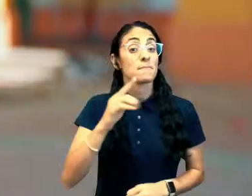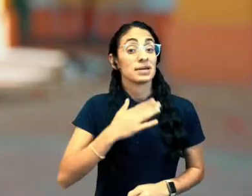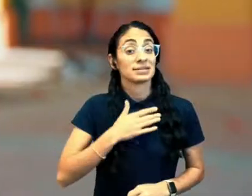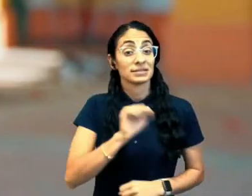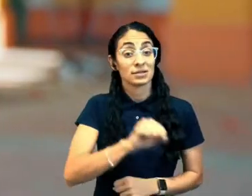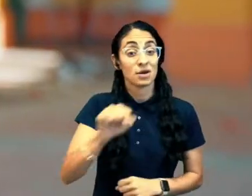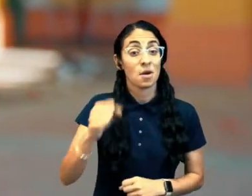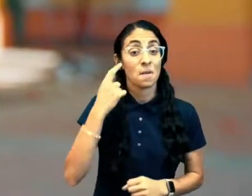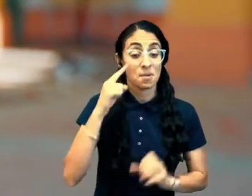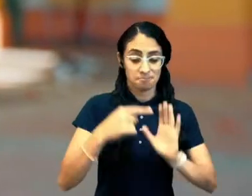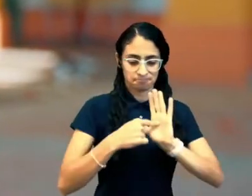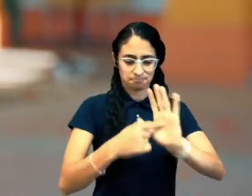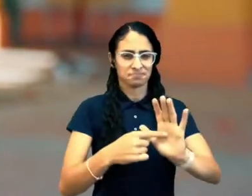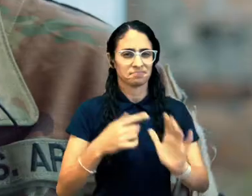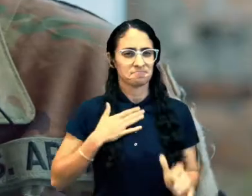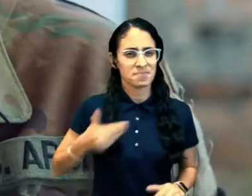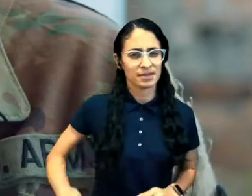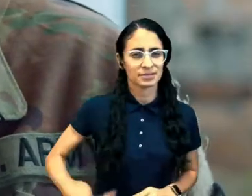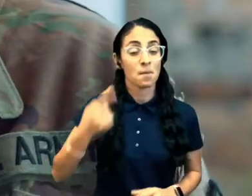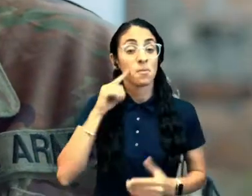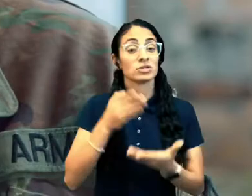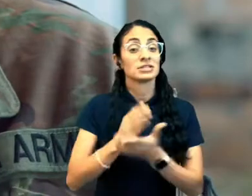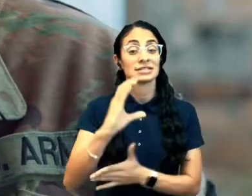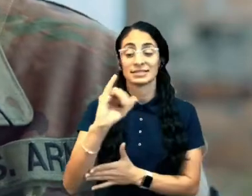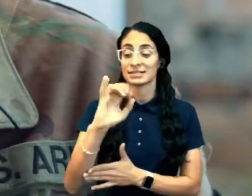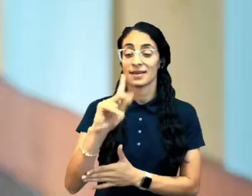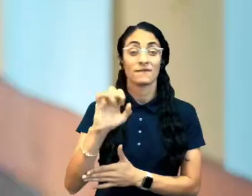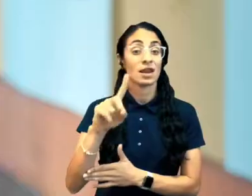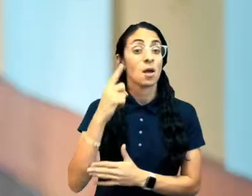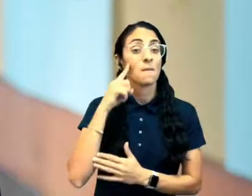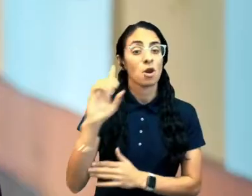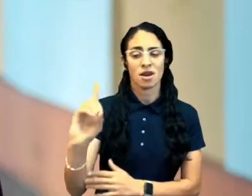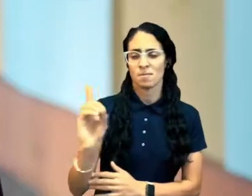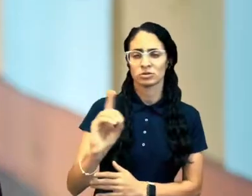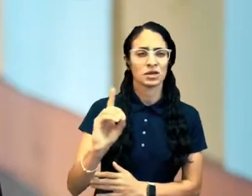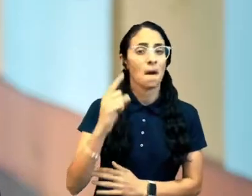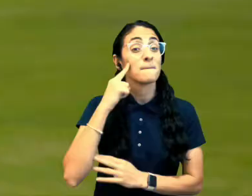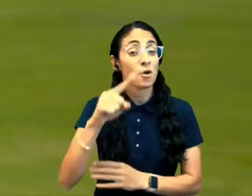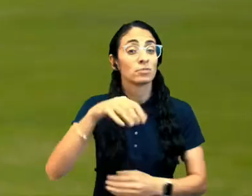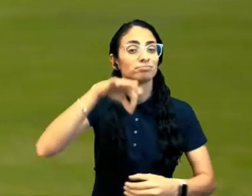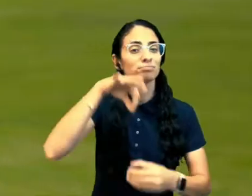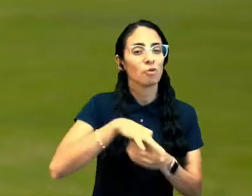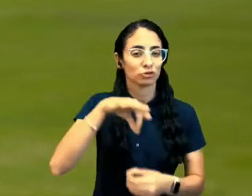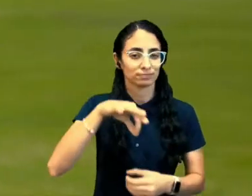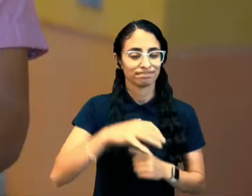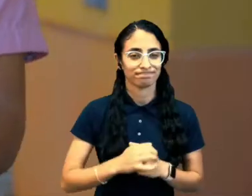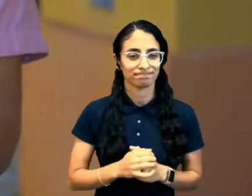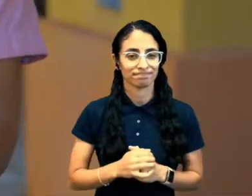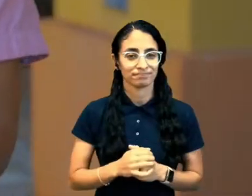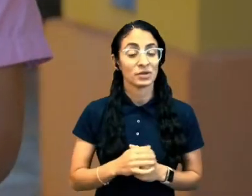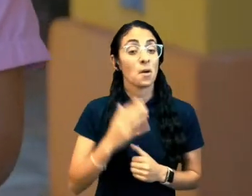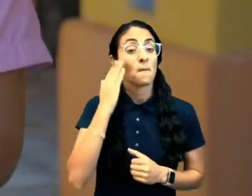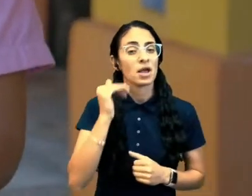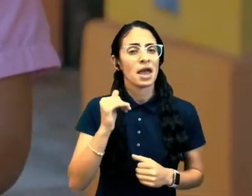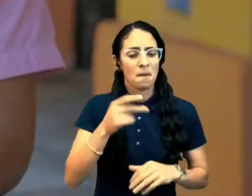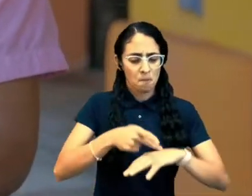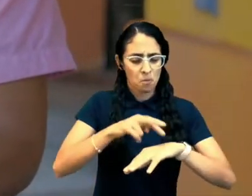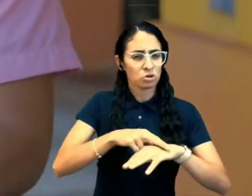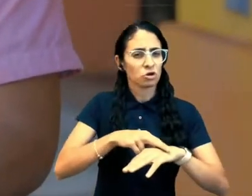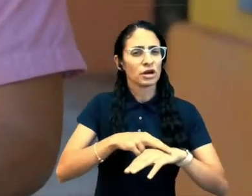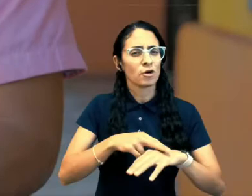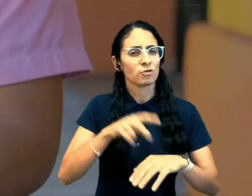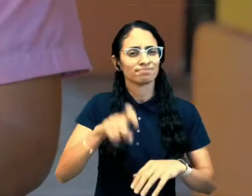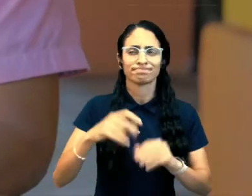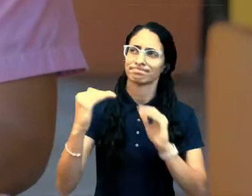social. Para que me represente a mí. Por nuestros derechos civiles. Por la democracia. Por el voto. Porque Puerto Rico